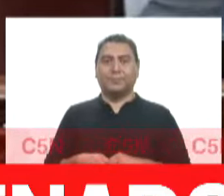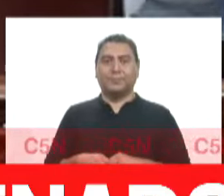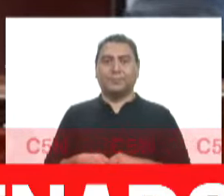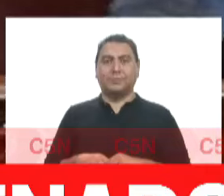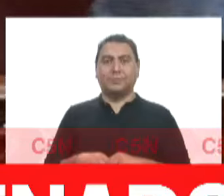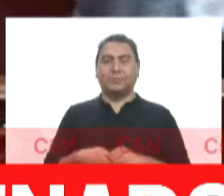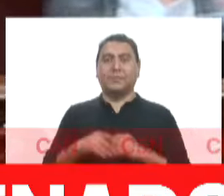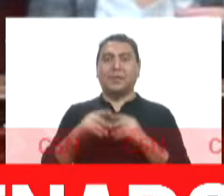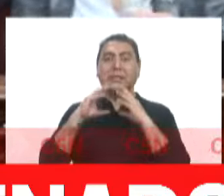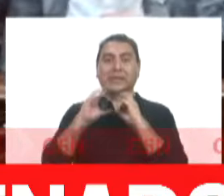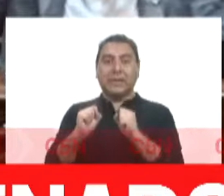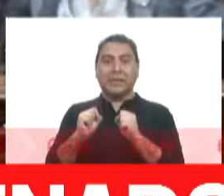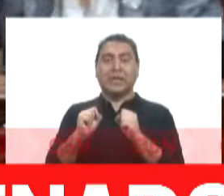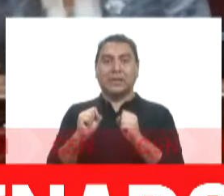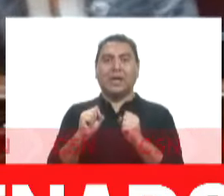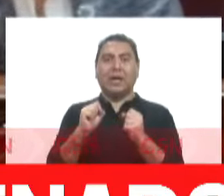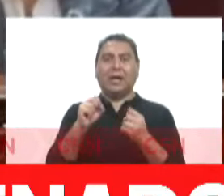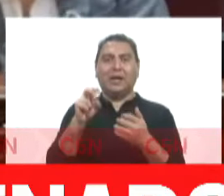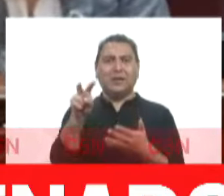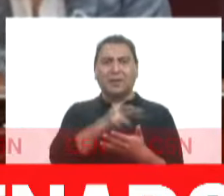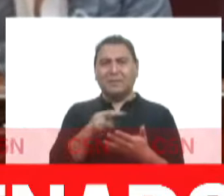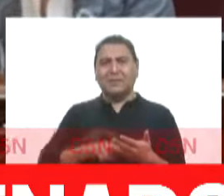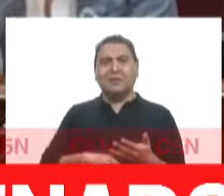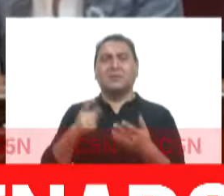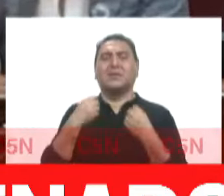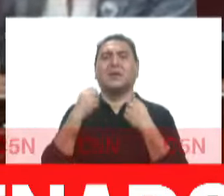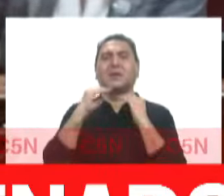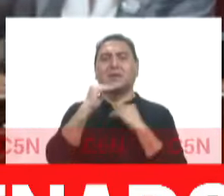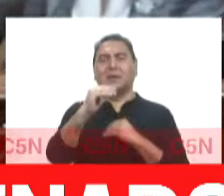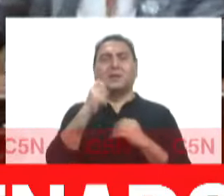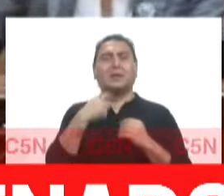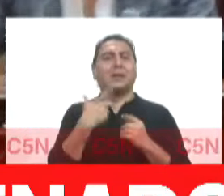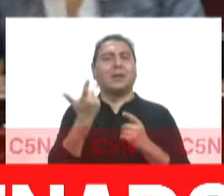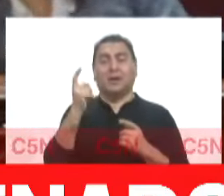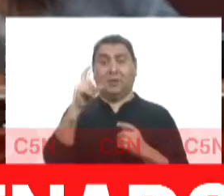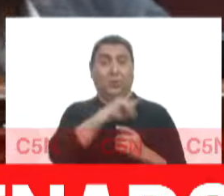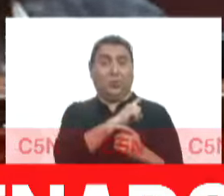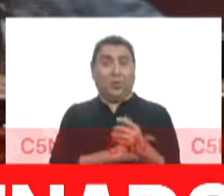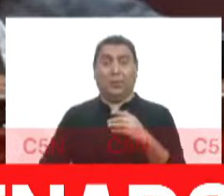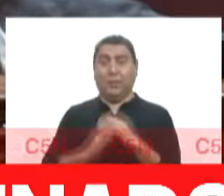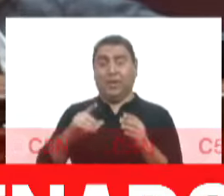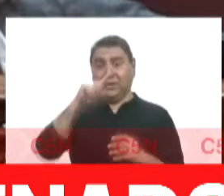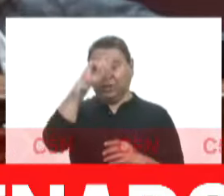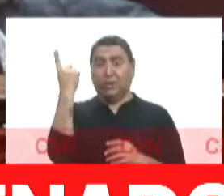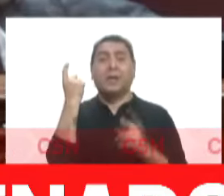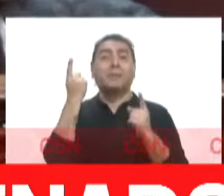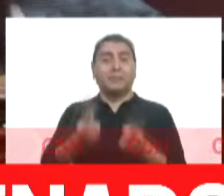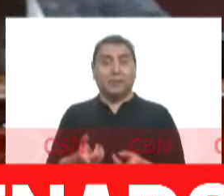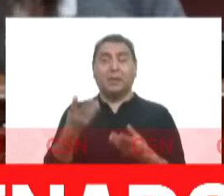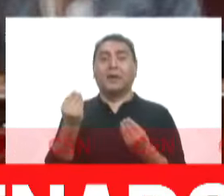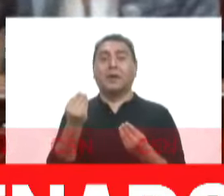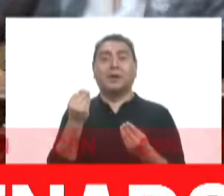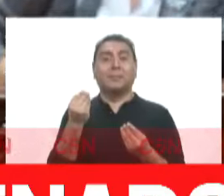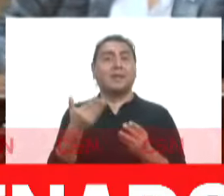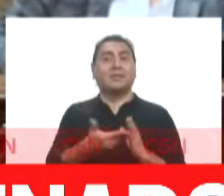Por secretaría se procederá a dar lectura del mensaje del Poder Ejecutivo Nacional solicitando prestar anuencia para el